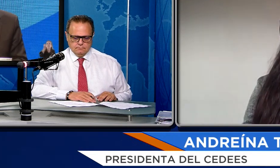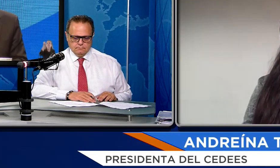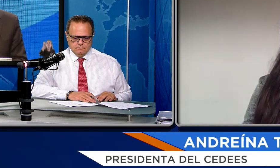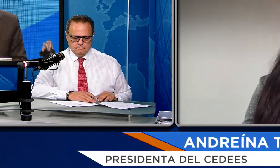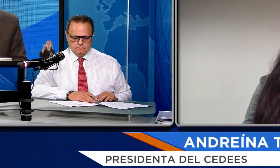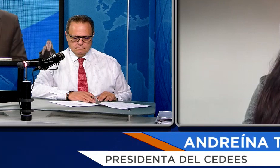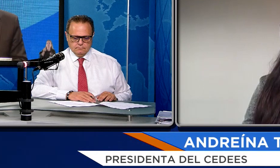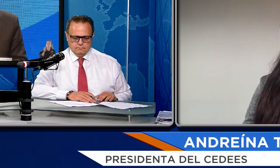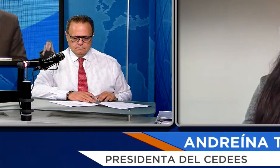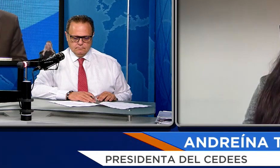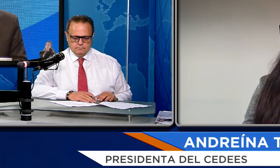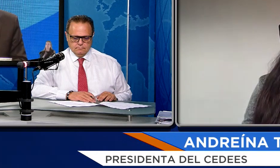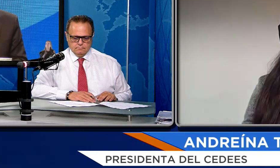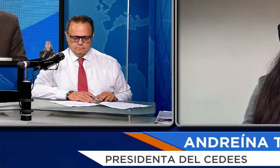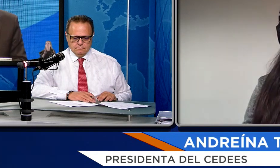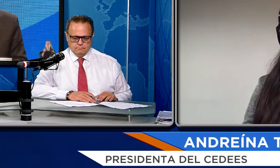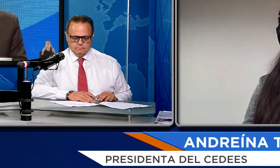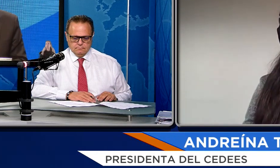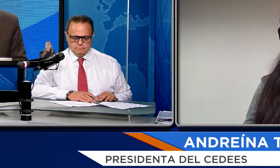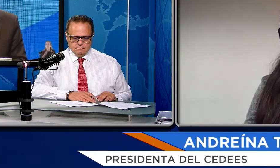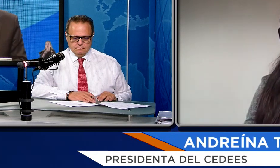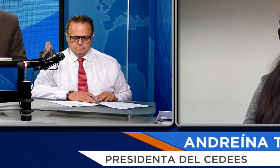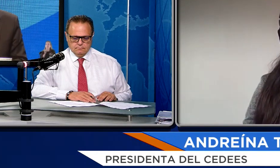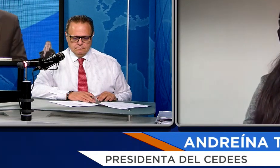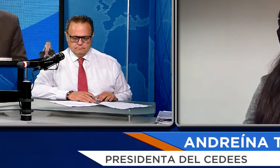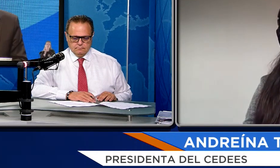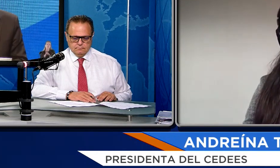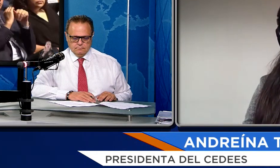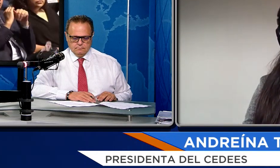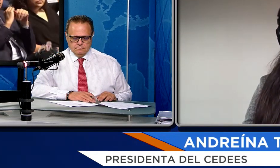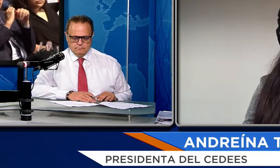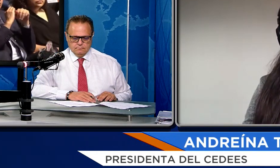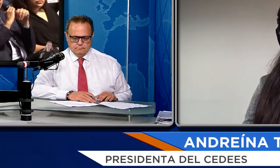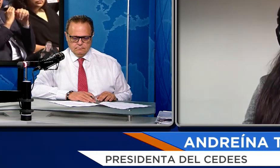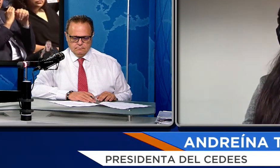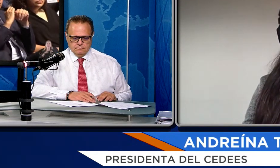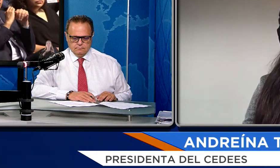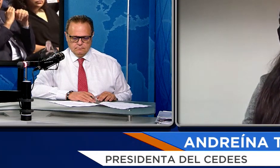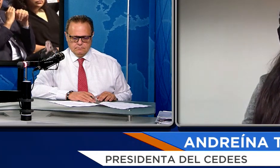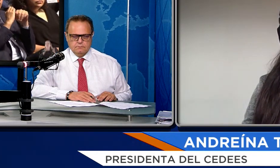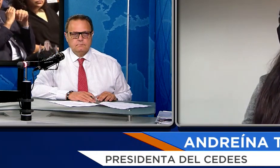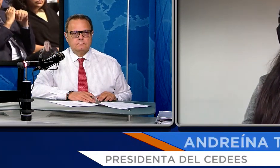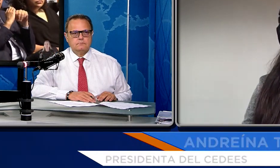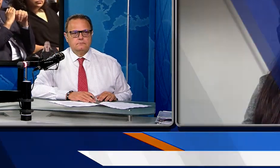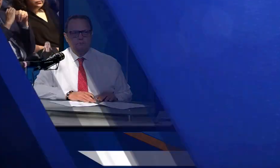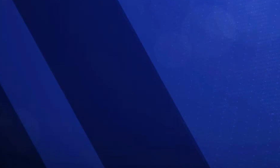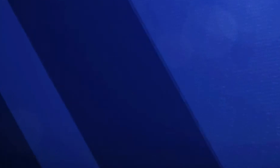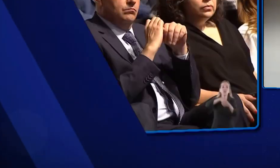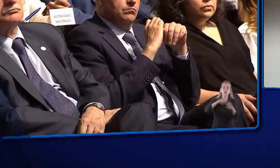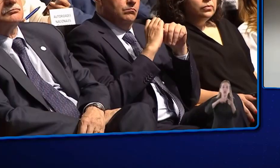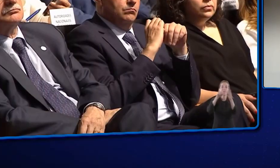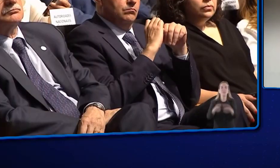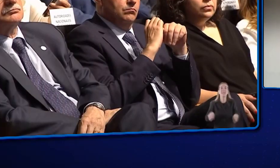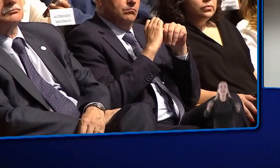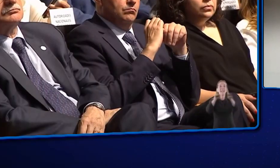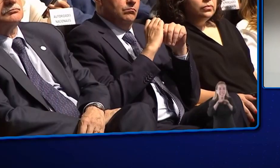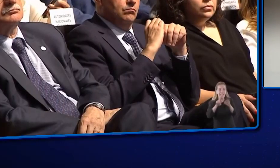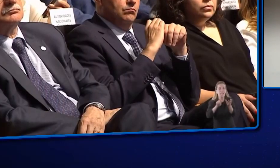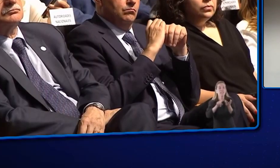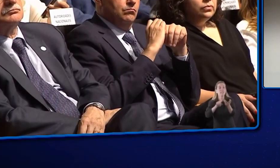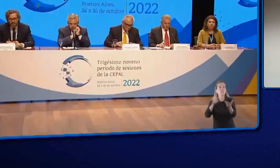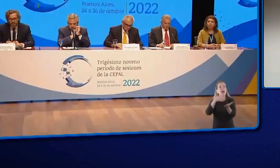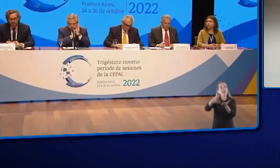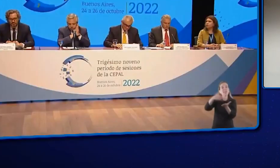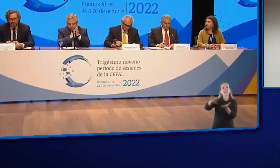en vías de desarrollo, valga la redundancia, o de las economías, en este caso con atrasos económicos importantes, en donde, por